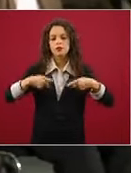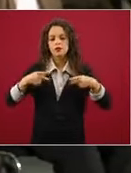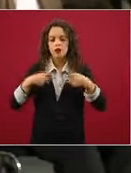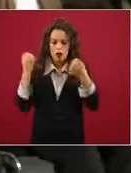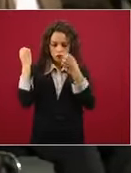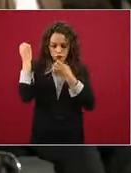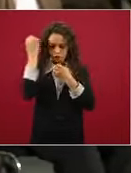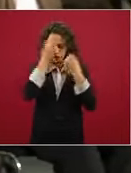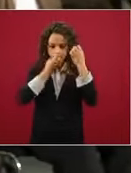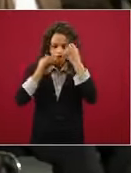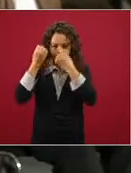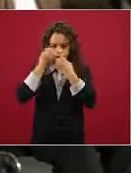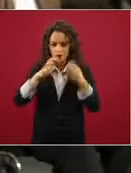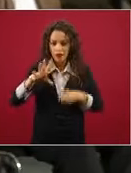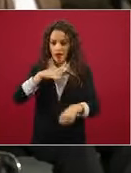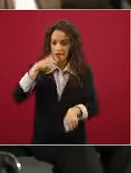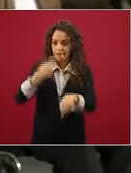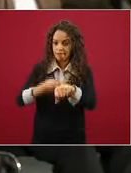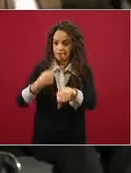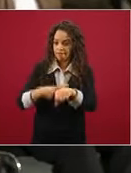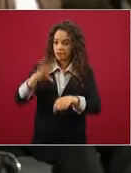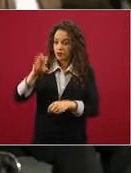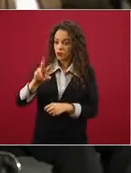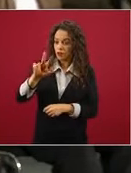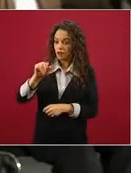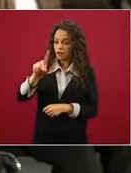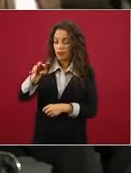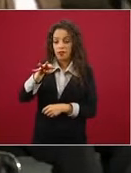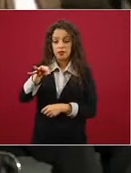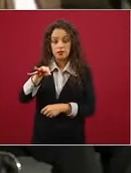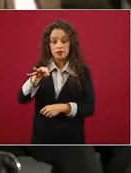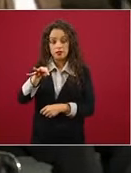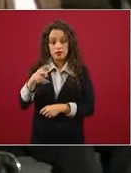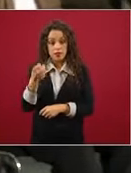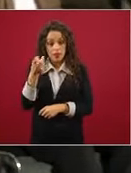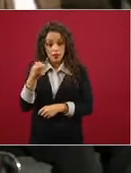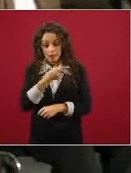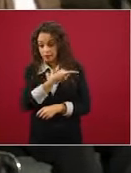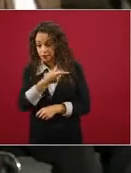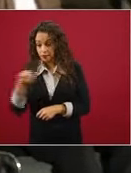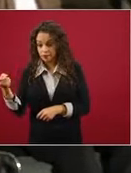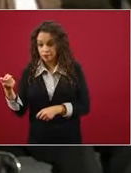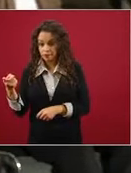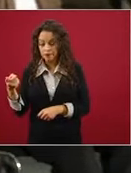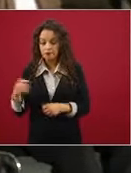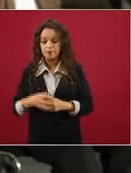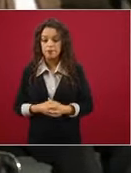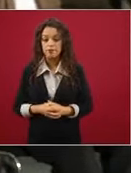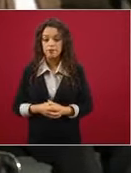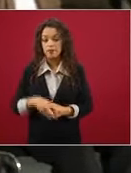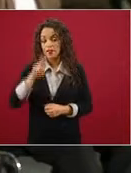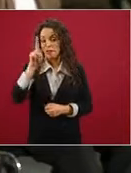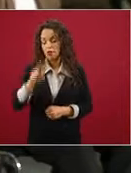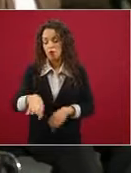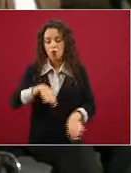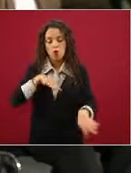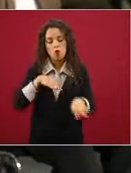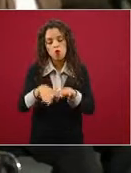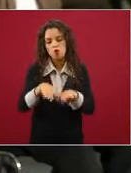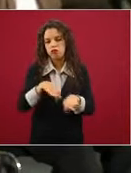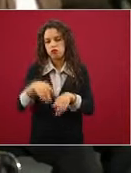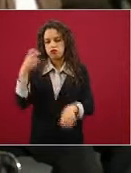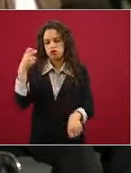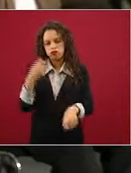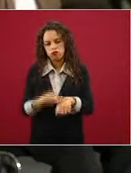por COVID-19, si para ello, para todo este trabajo que ha sido enorme en el caso de